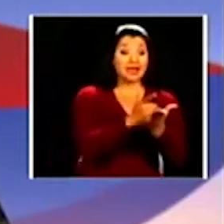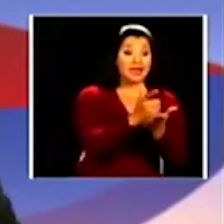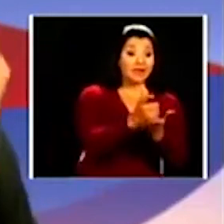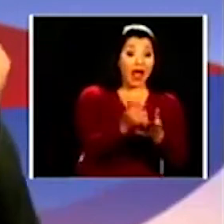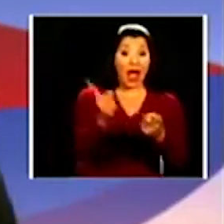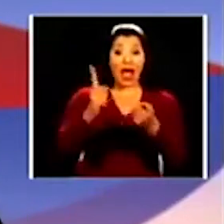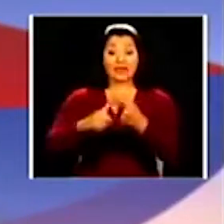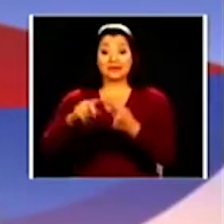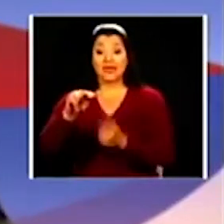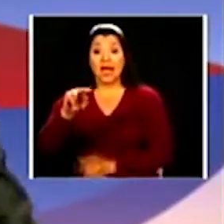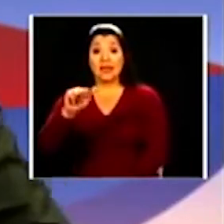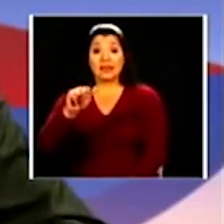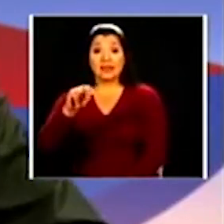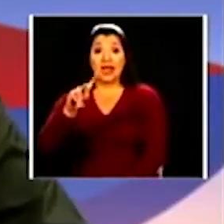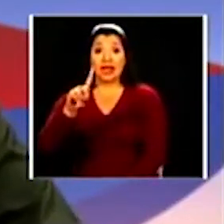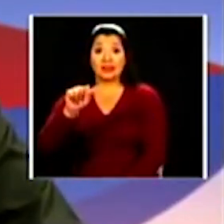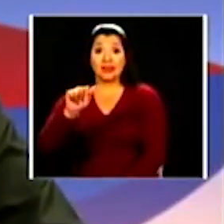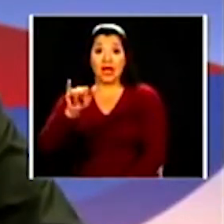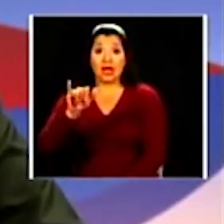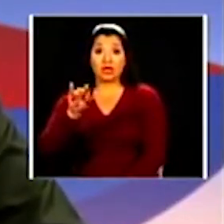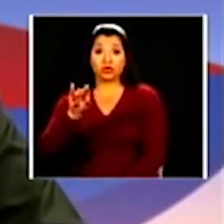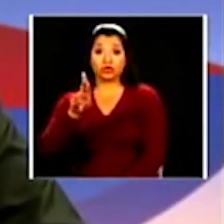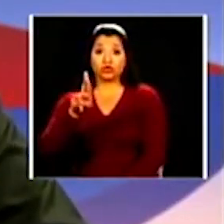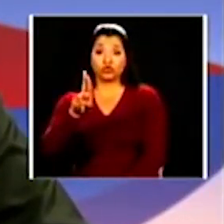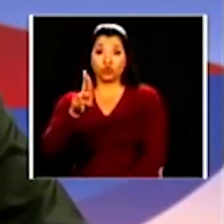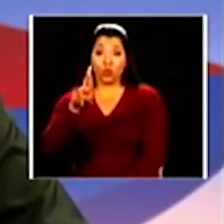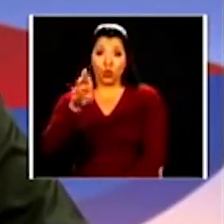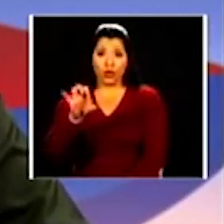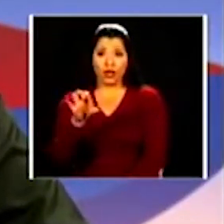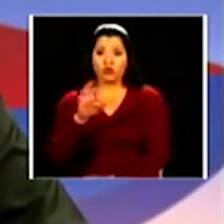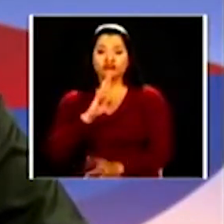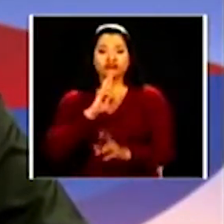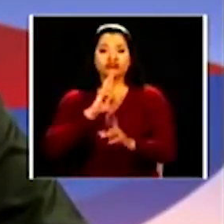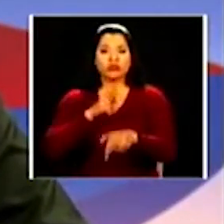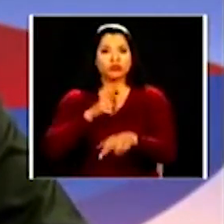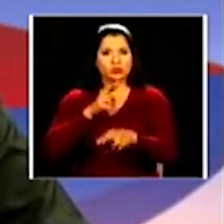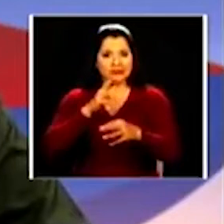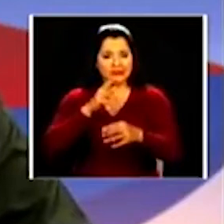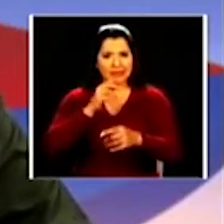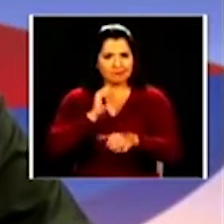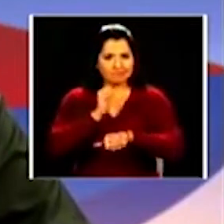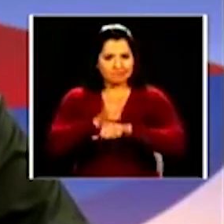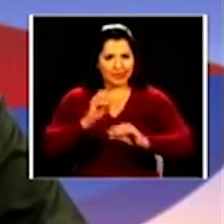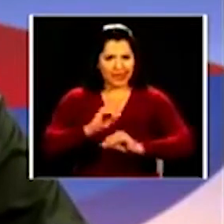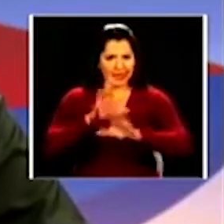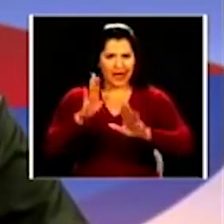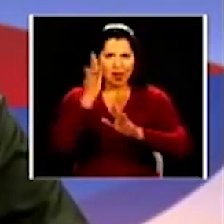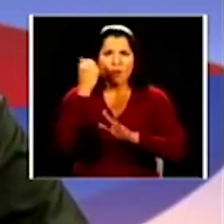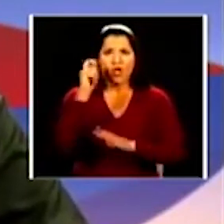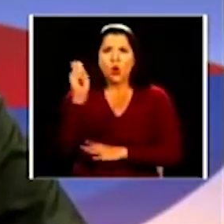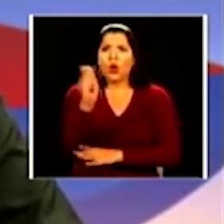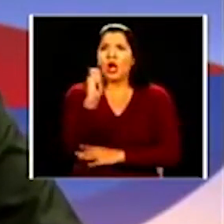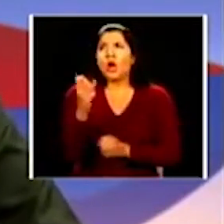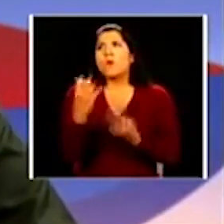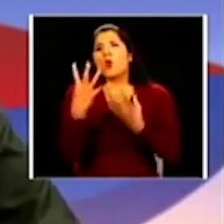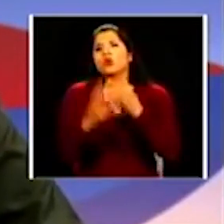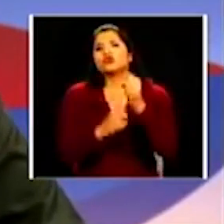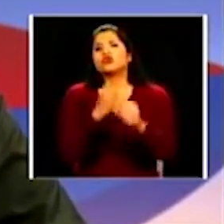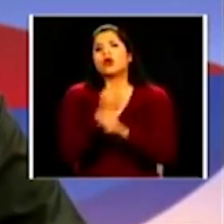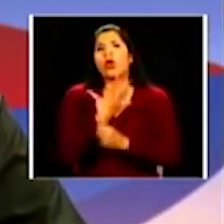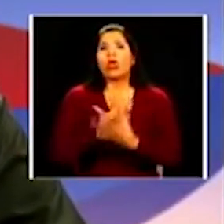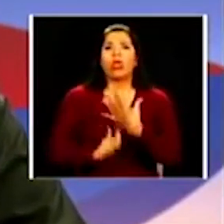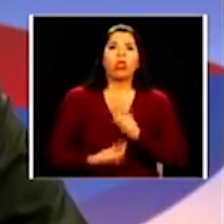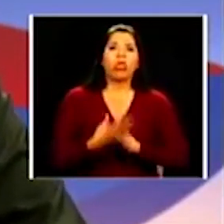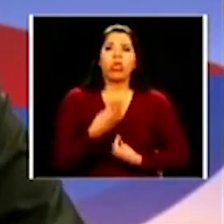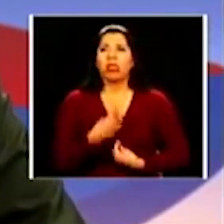solución concreta en esta materia, en un tema que los guanacastecos tienen años de estar sufriendo. Vamos a trabajar decididamente con